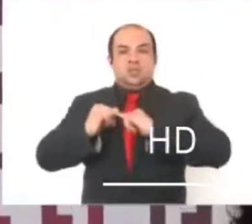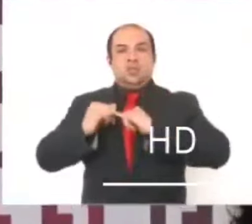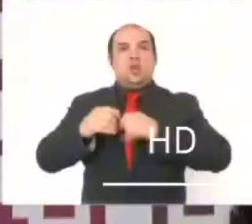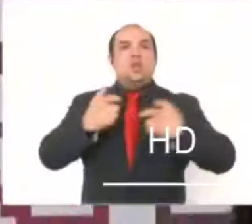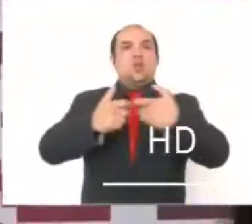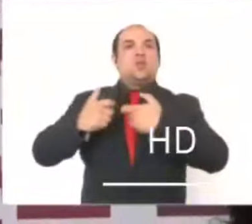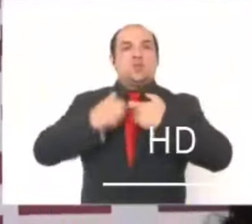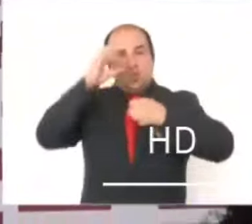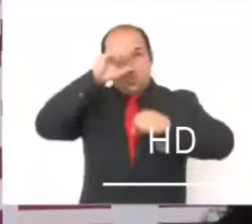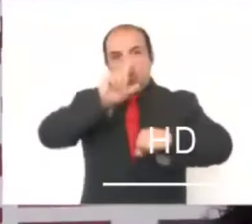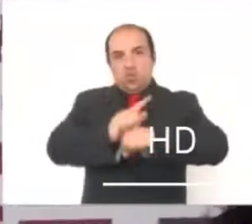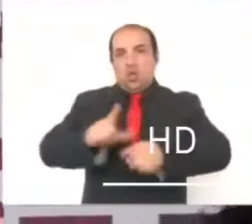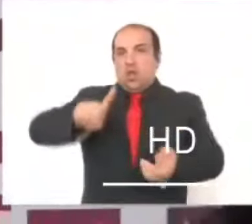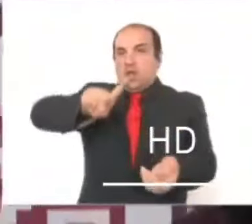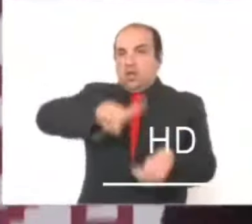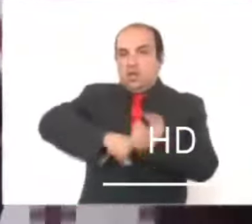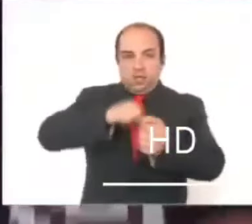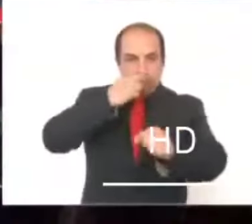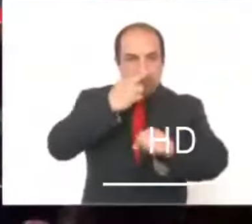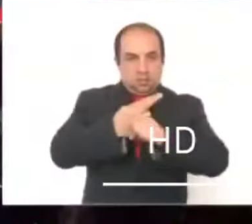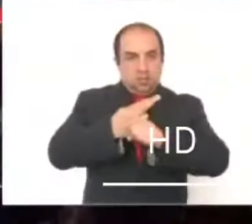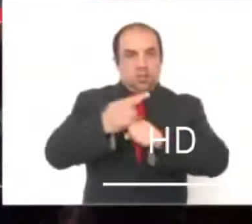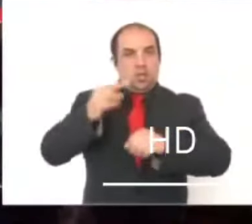Secretaría de Cultura.